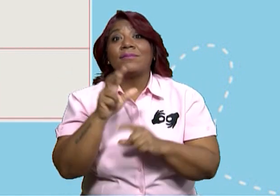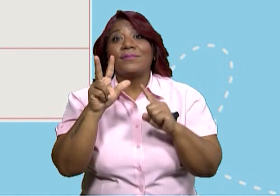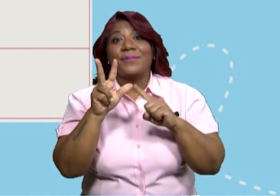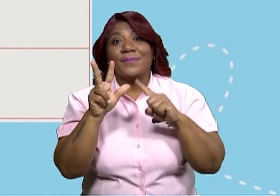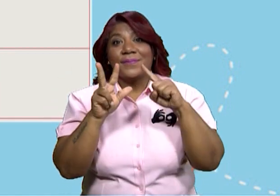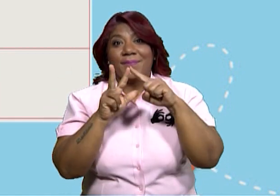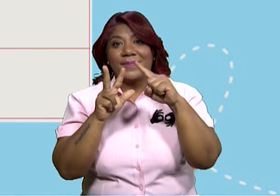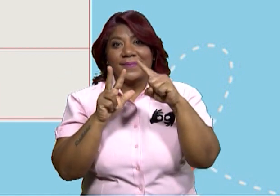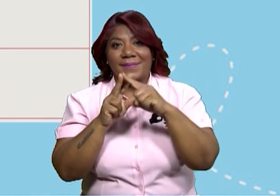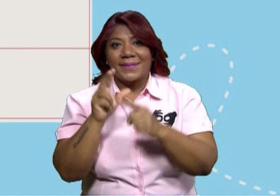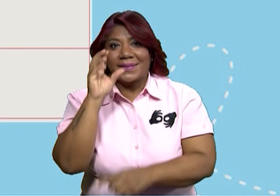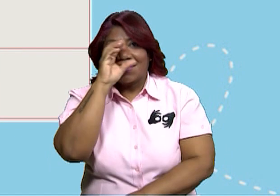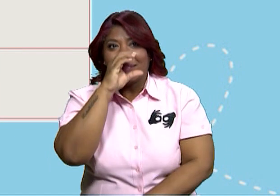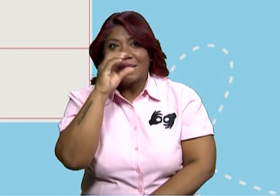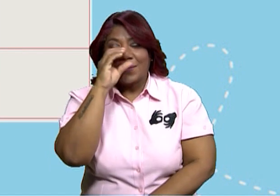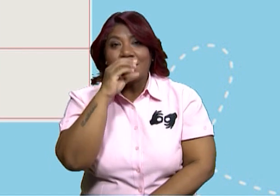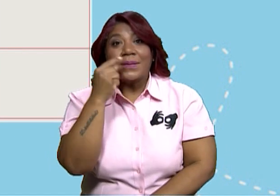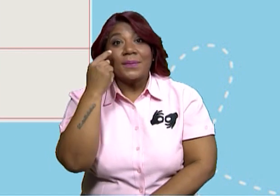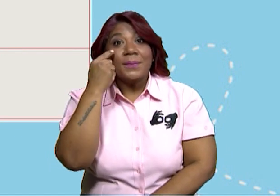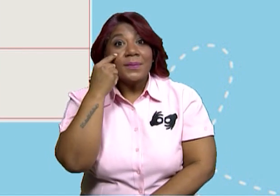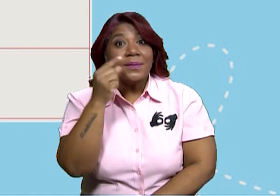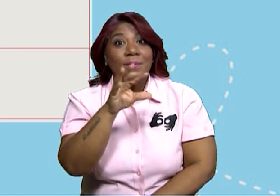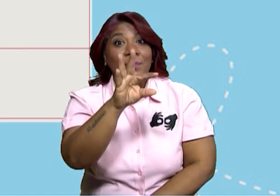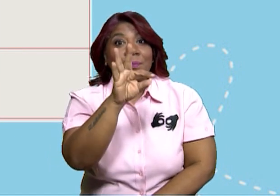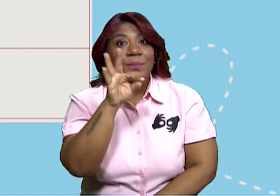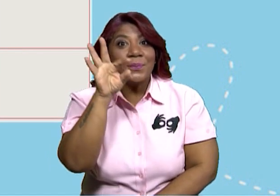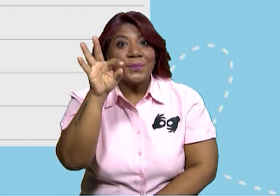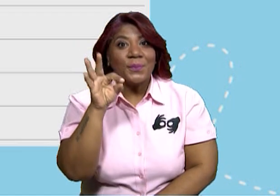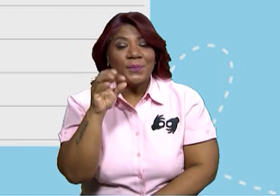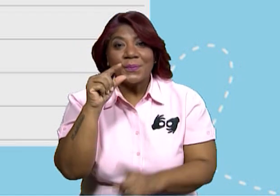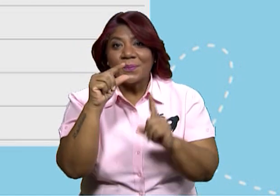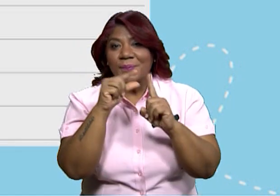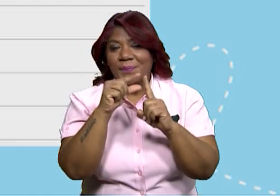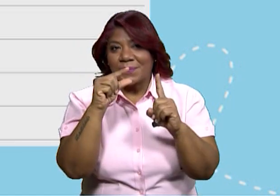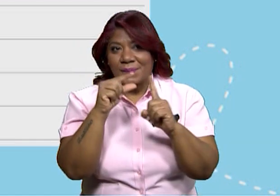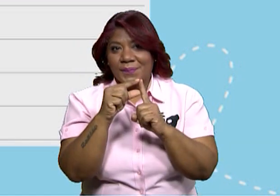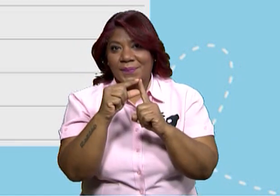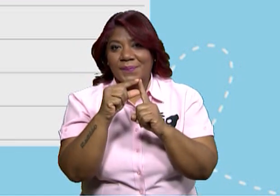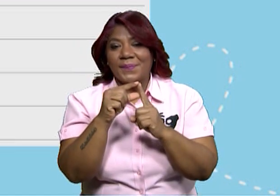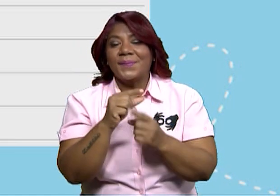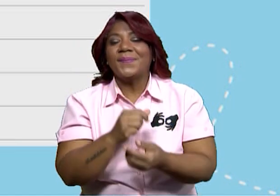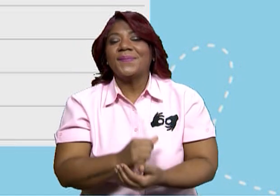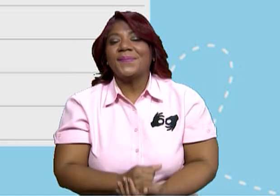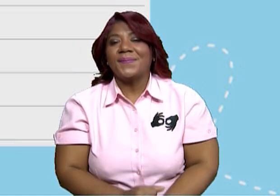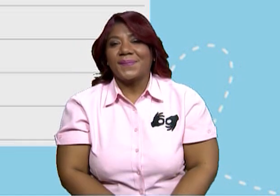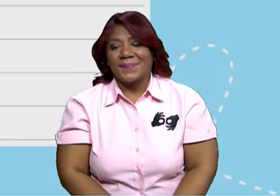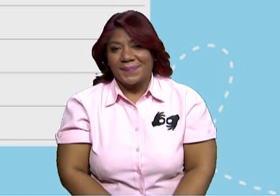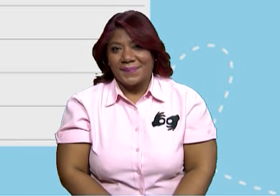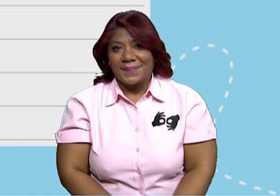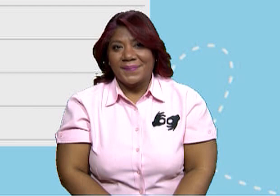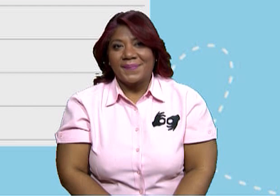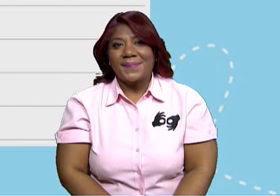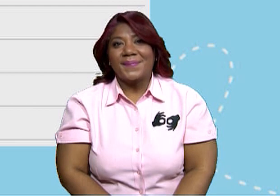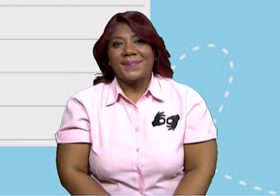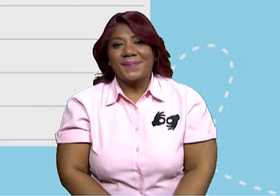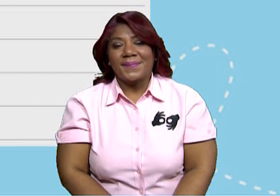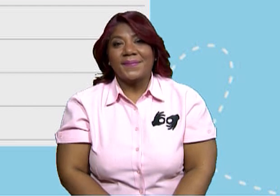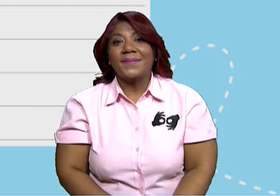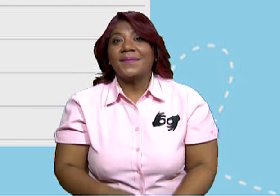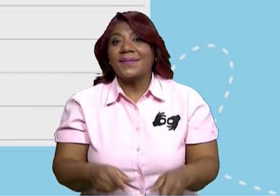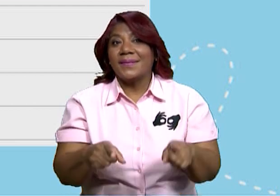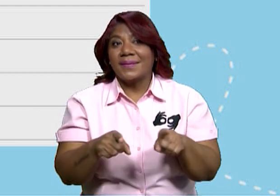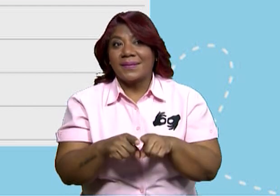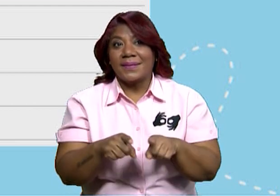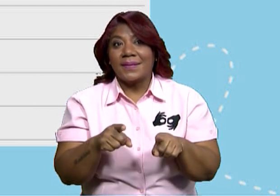3 cerditos. De allí vamos a sacar nuestras palabras. Y vamos también a descubrir